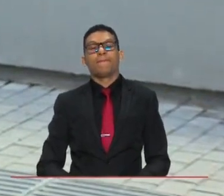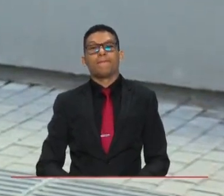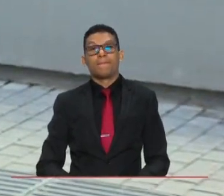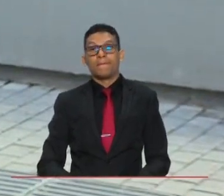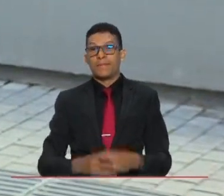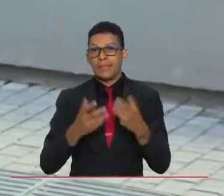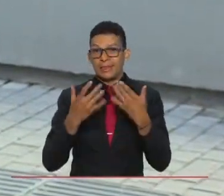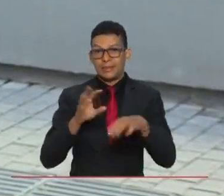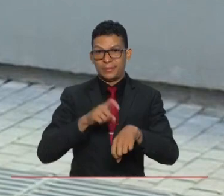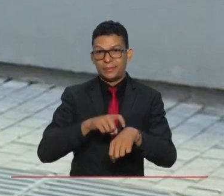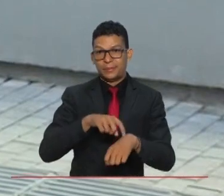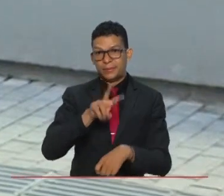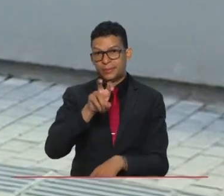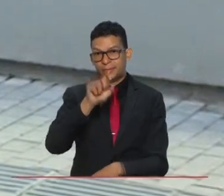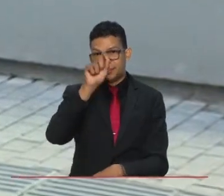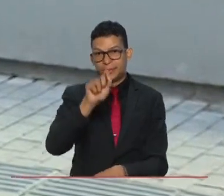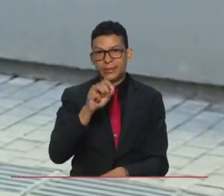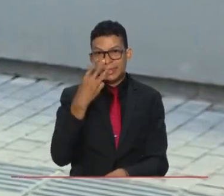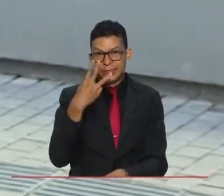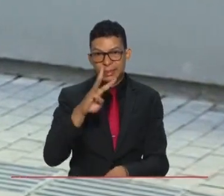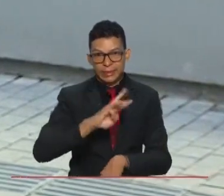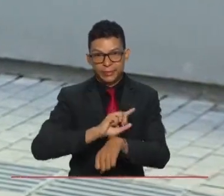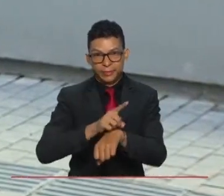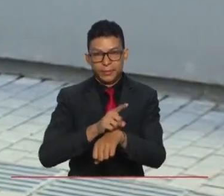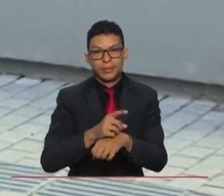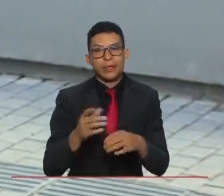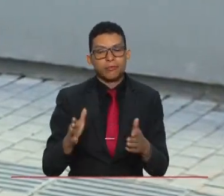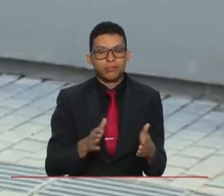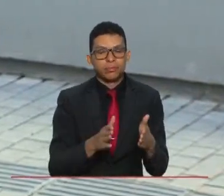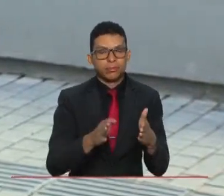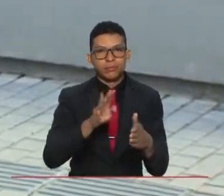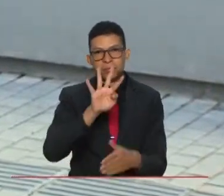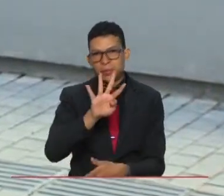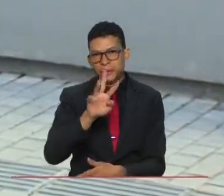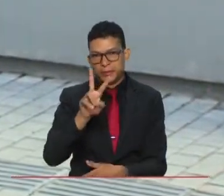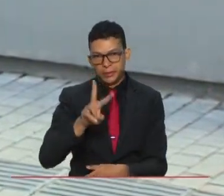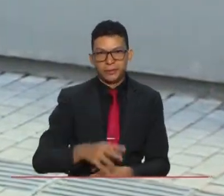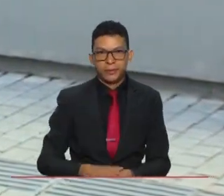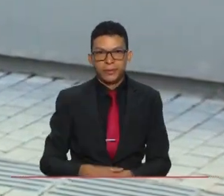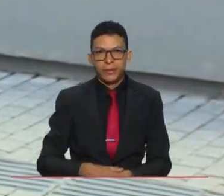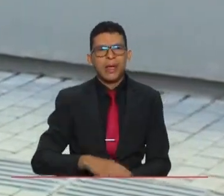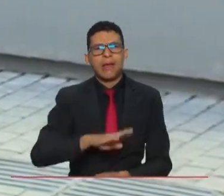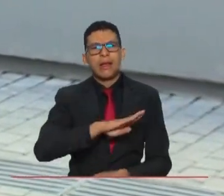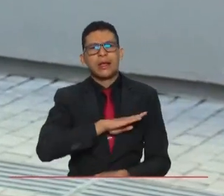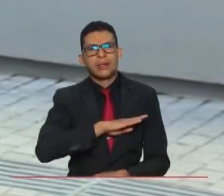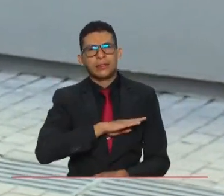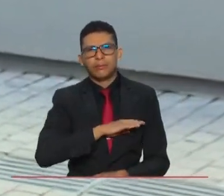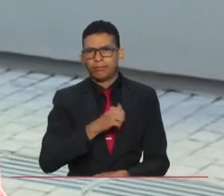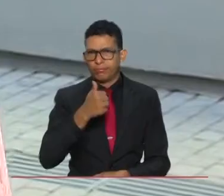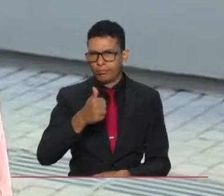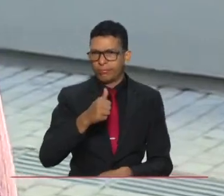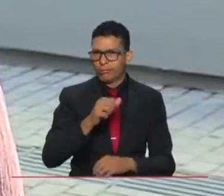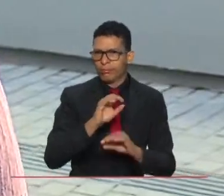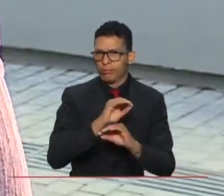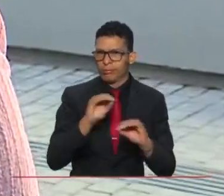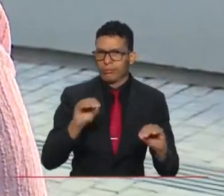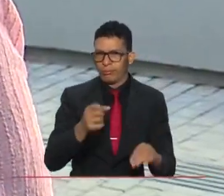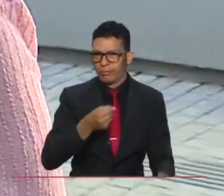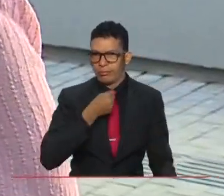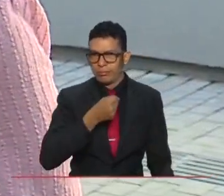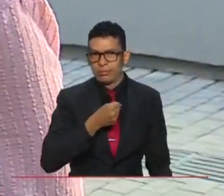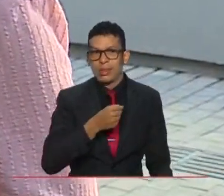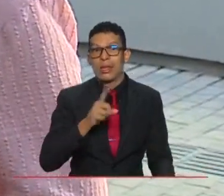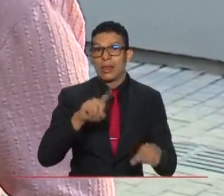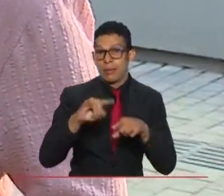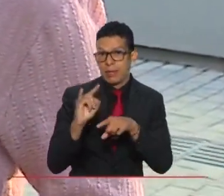Ya tenemos las 7 de la mañana, 13 minutos, y continuamos en la ruta 42. Alcalde, esa es una muy buena noticia, pero también hay que hacer el llamado al